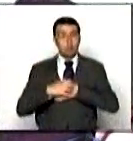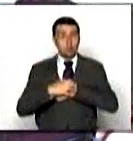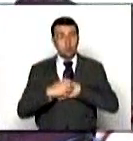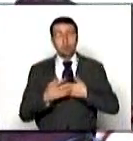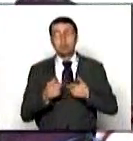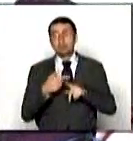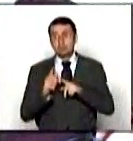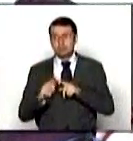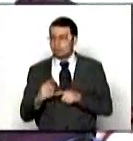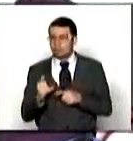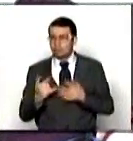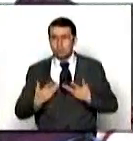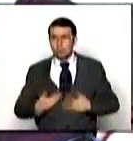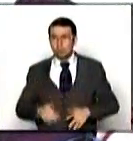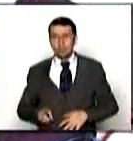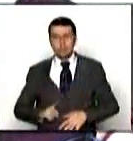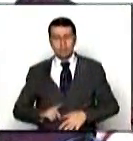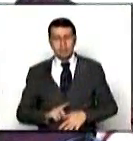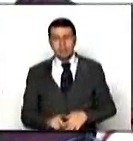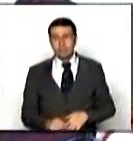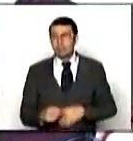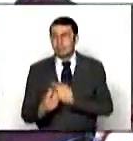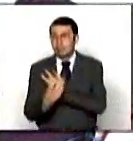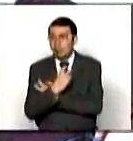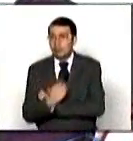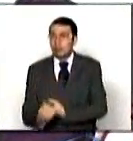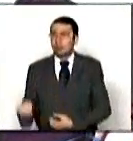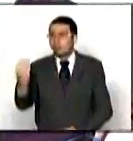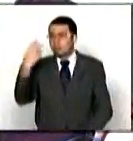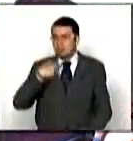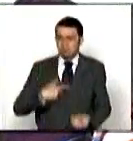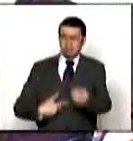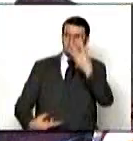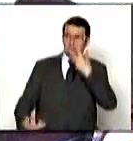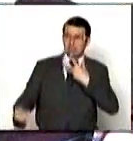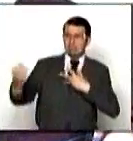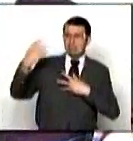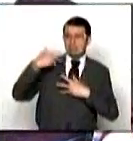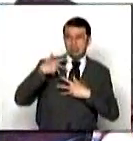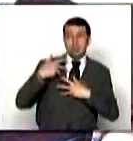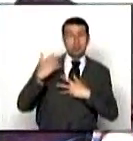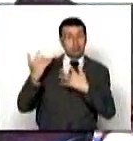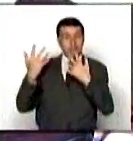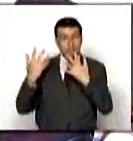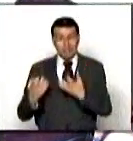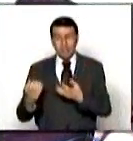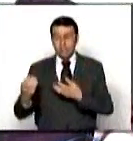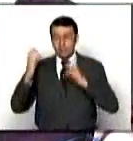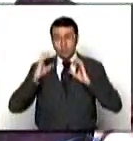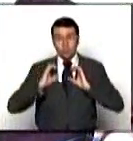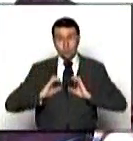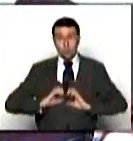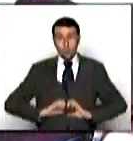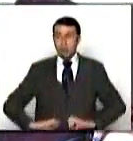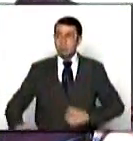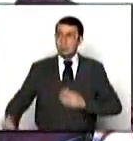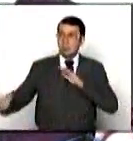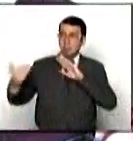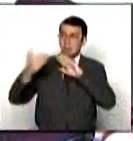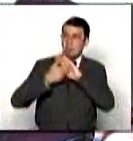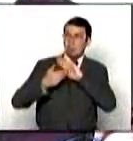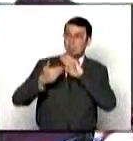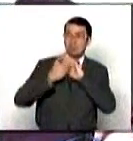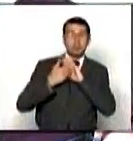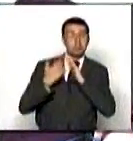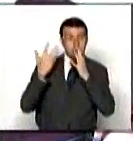bacterias, parásitos y toxinas. Entonces, cuando estas sustancias quieren ingresar, o estos animales, o